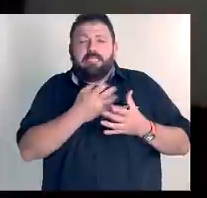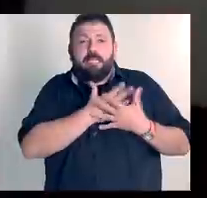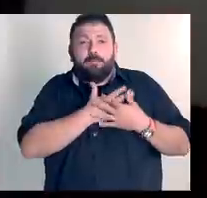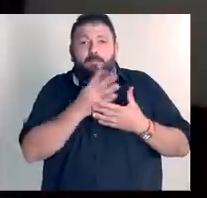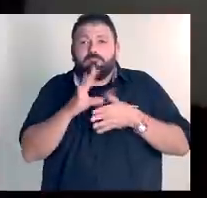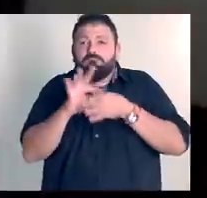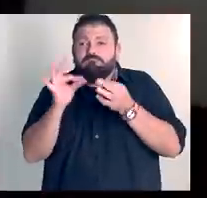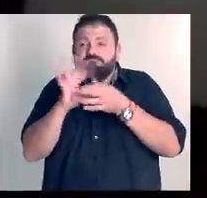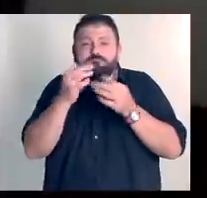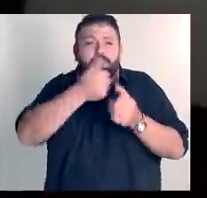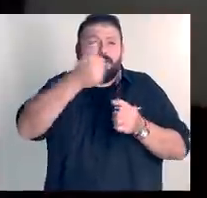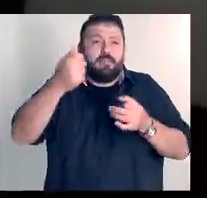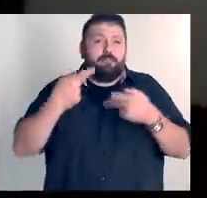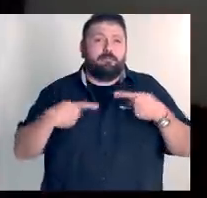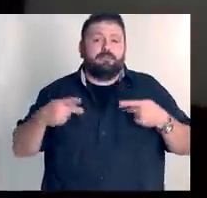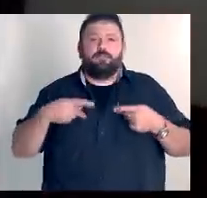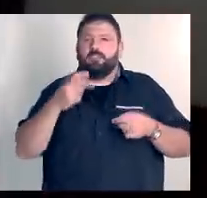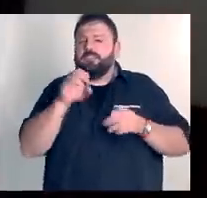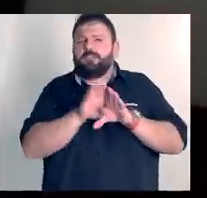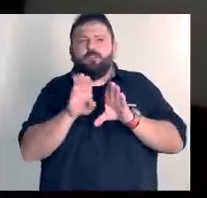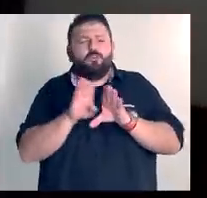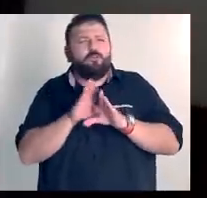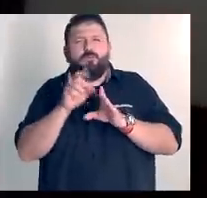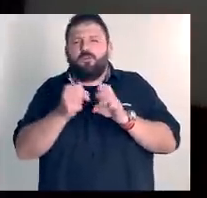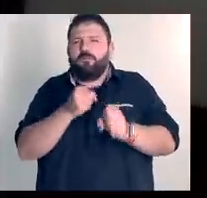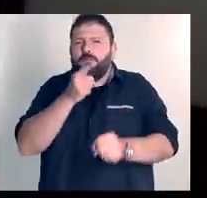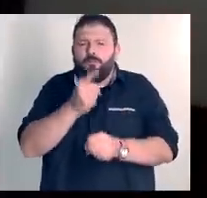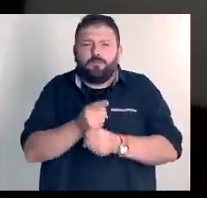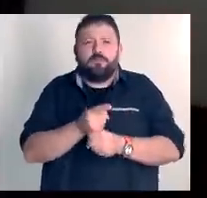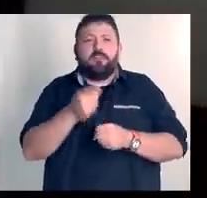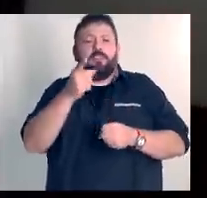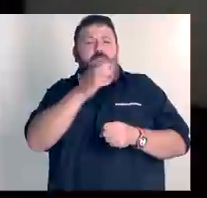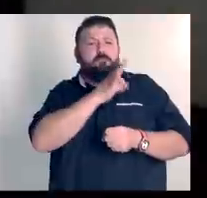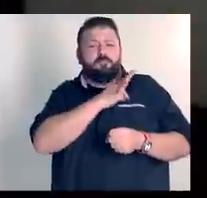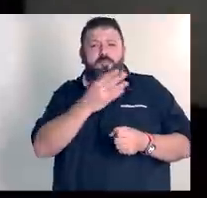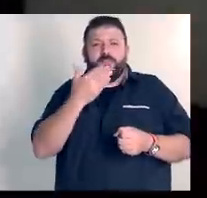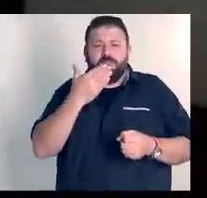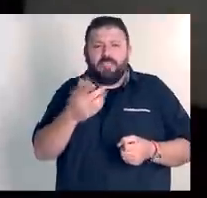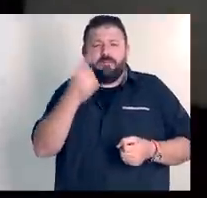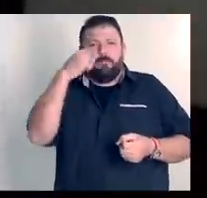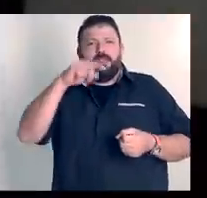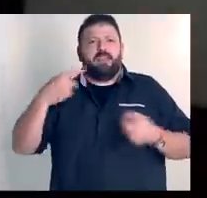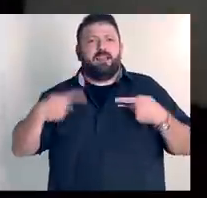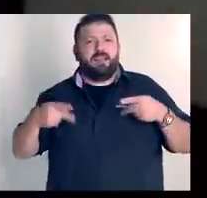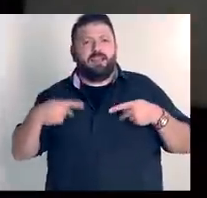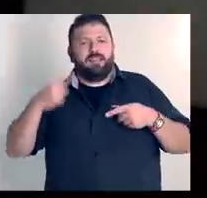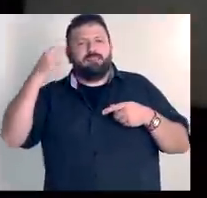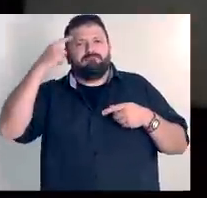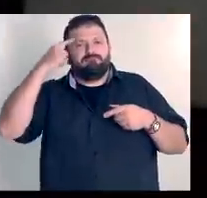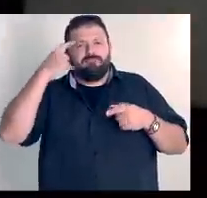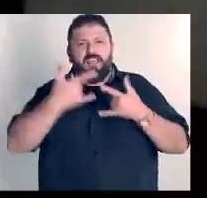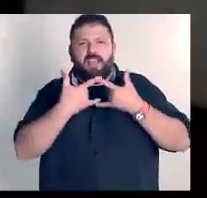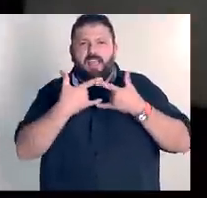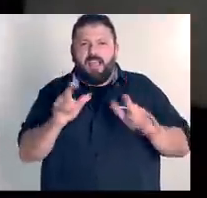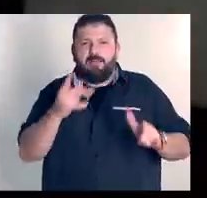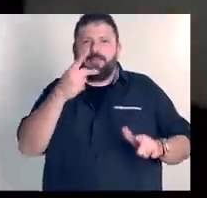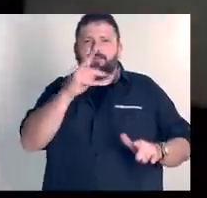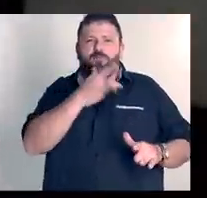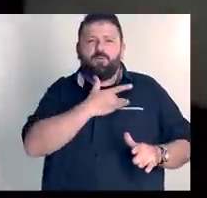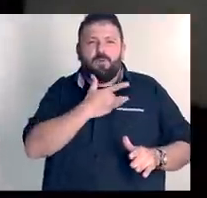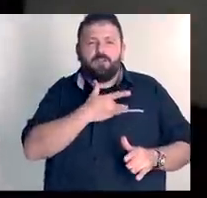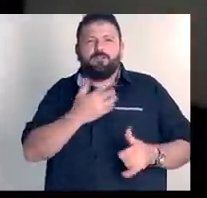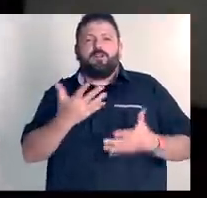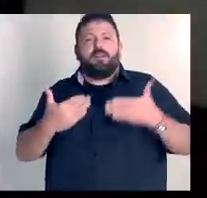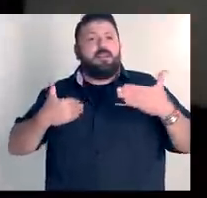de la abundancia, es la oportunidad de que la gente abra su corazón, la alegría, el